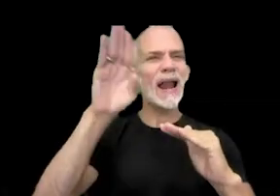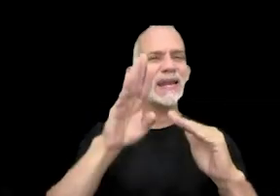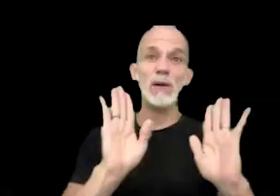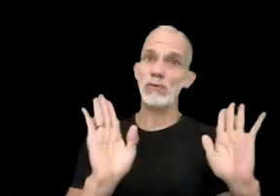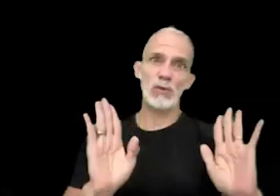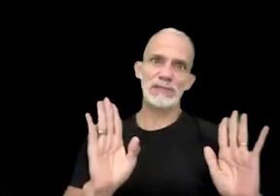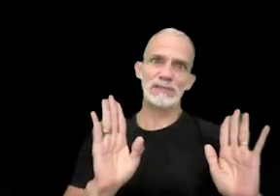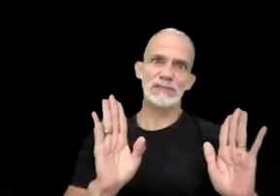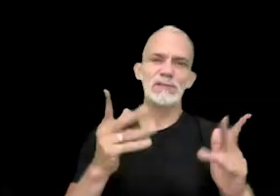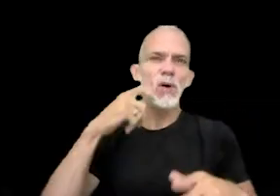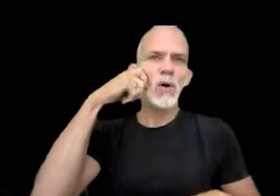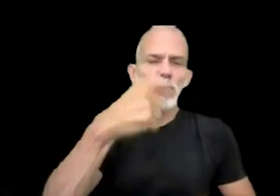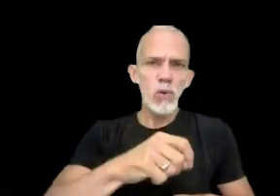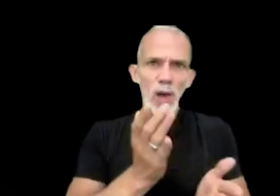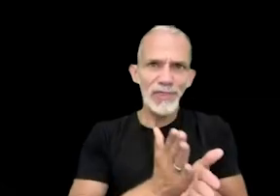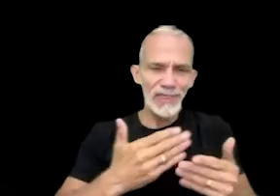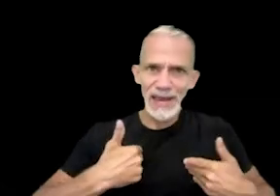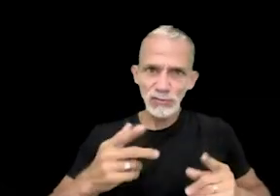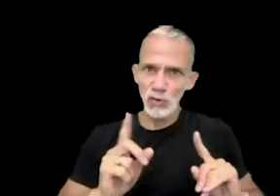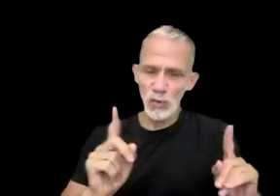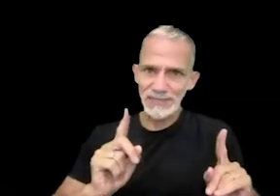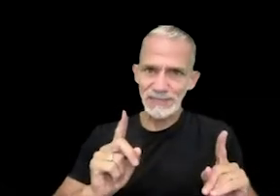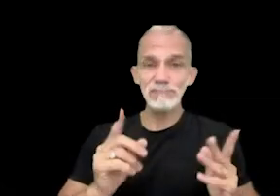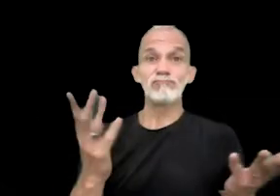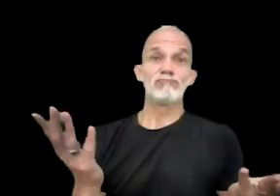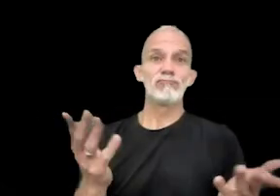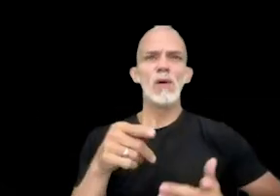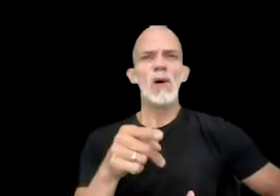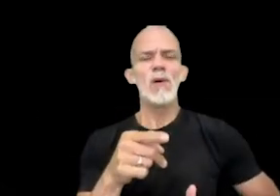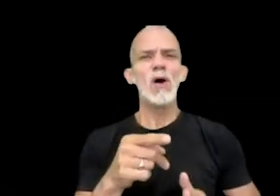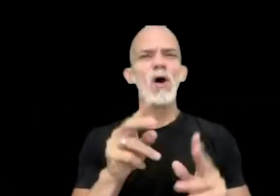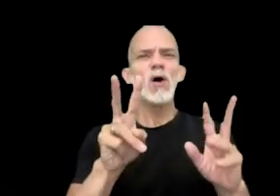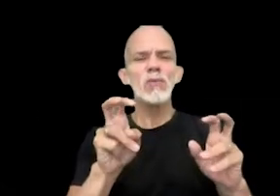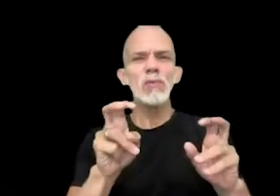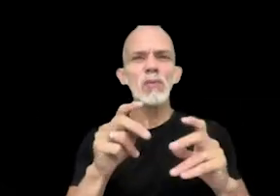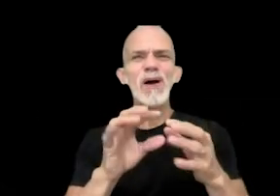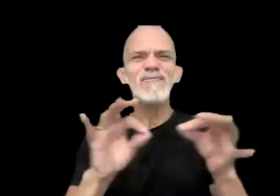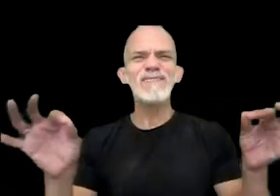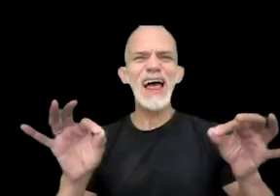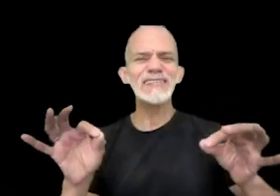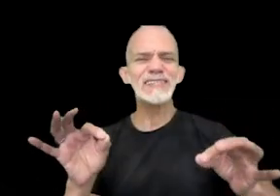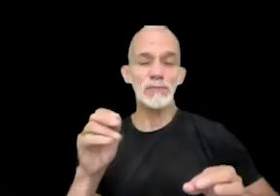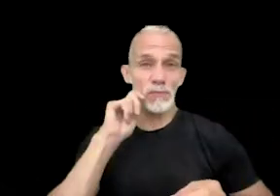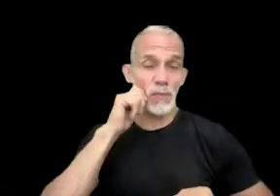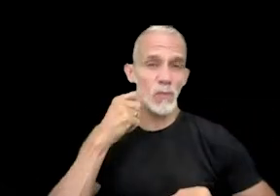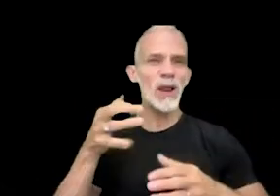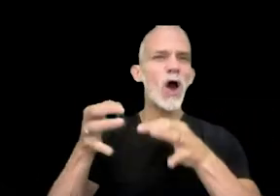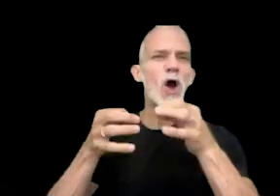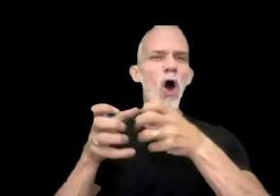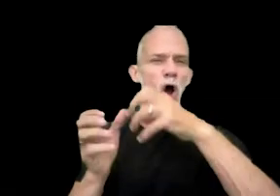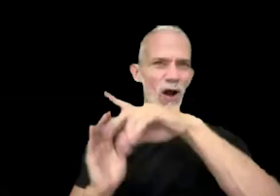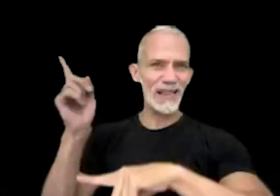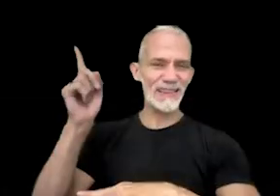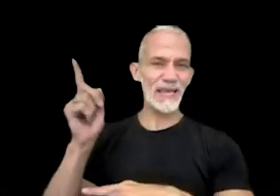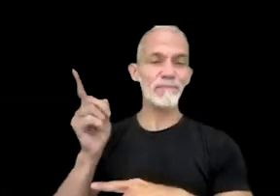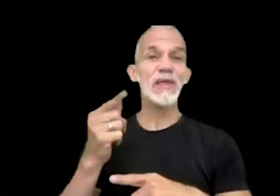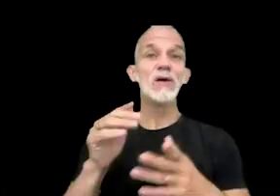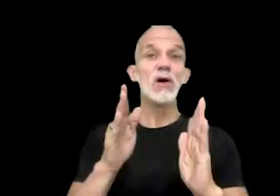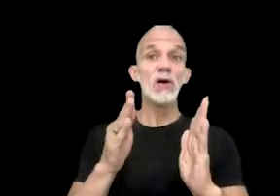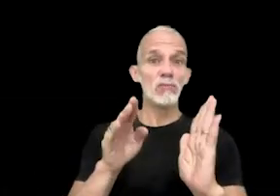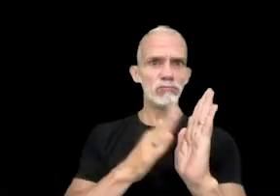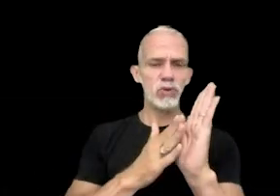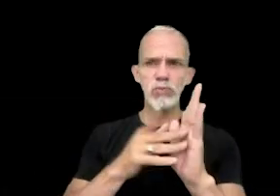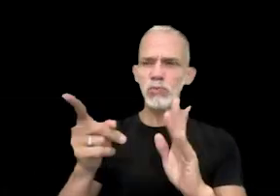no pueden violentar mi derecho interno, ni pueden vaciar de contenido. Esa frase es hermosa de la Corte, ¿no? Cuando una norma hace